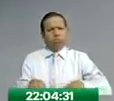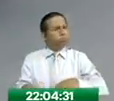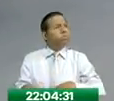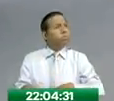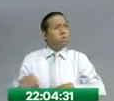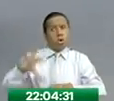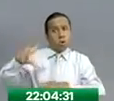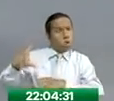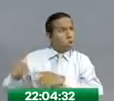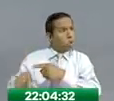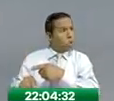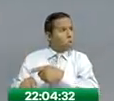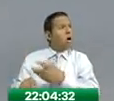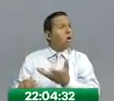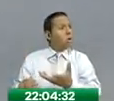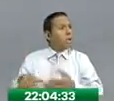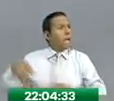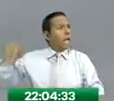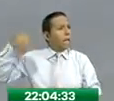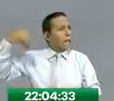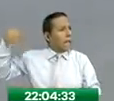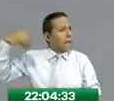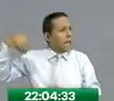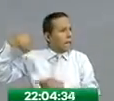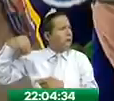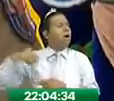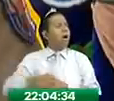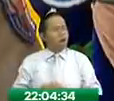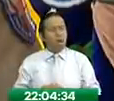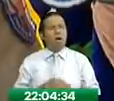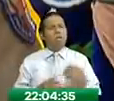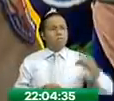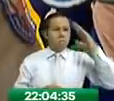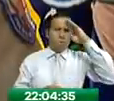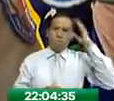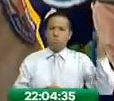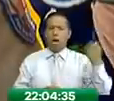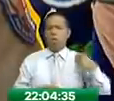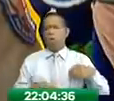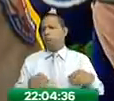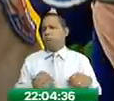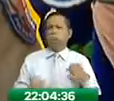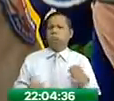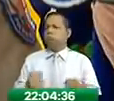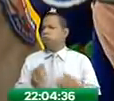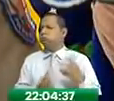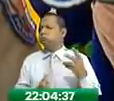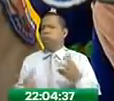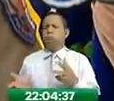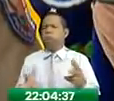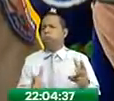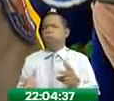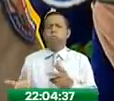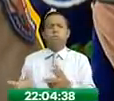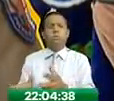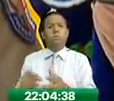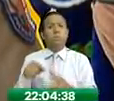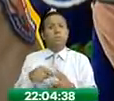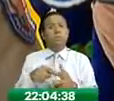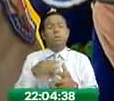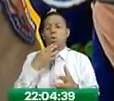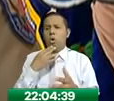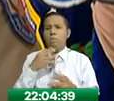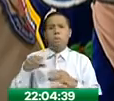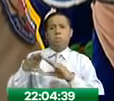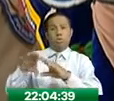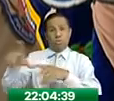cyber de la segunda etapa de la Ciudadela El Recreo. Ingresaron de una manera intempestiva a robar los bienes